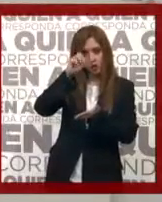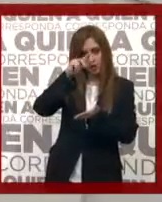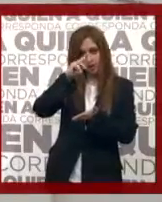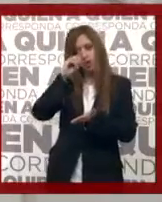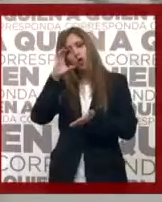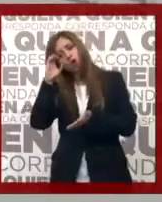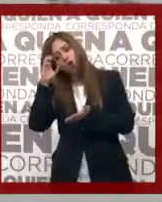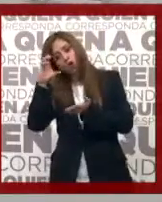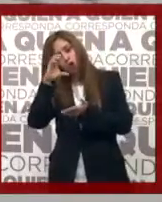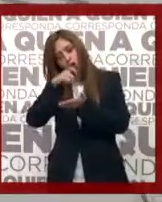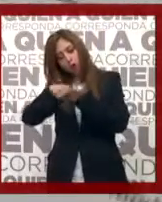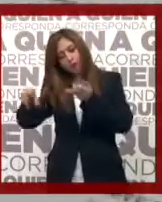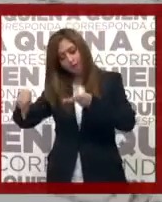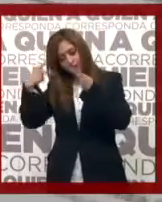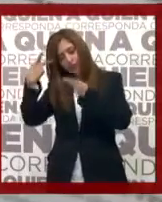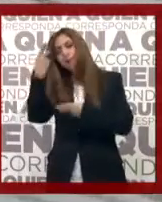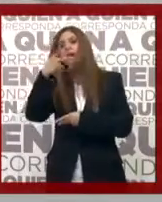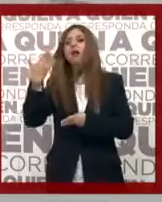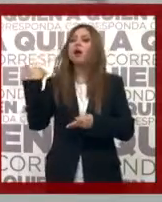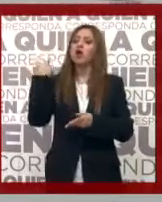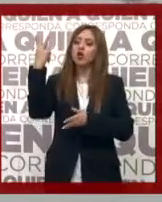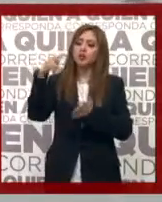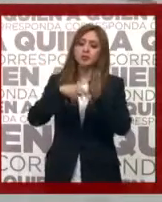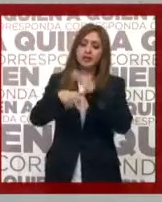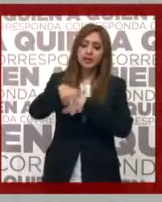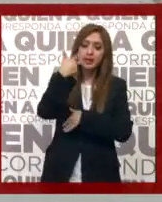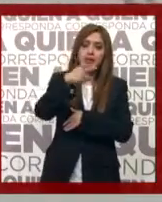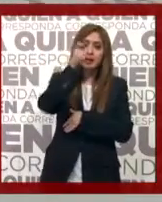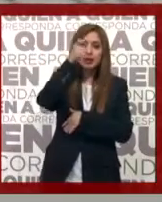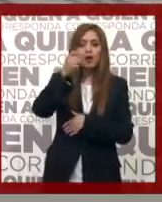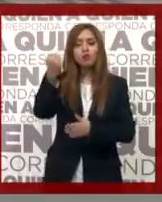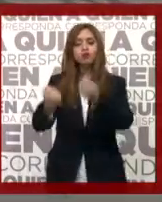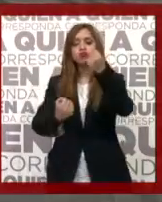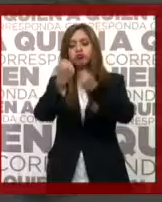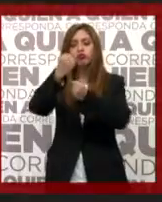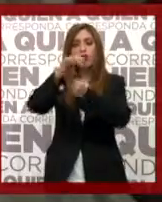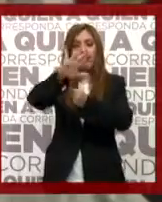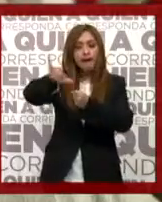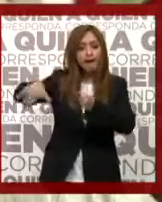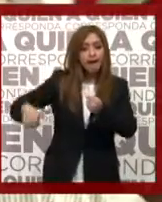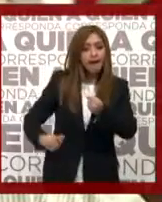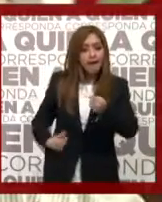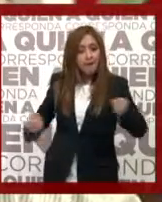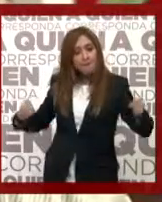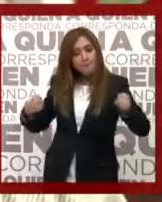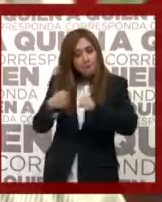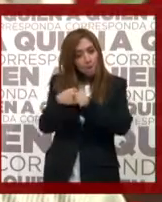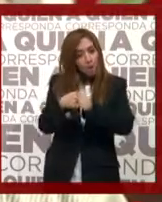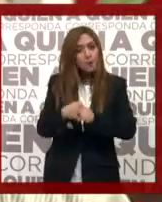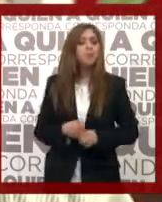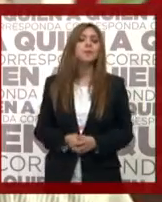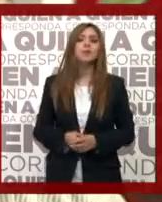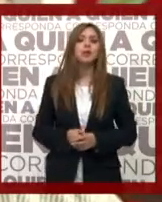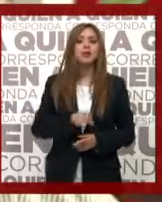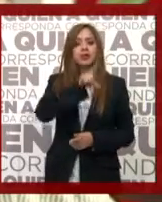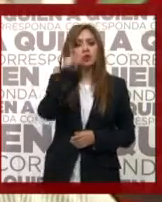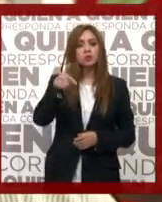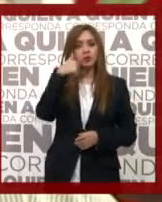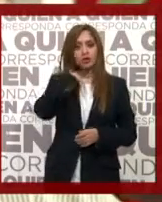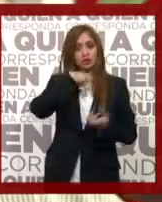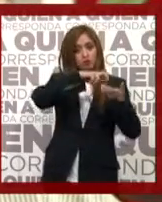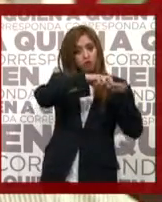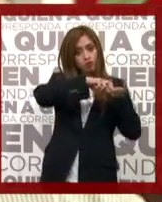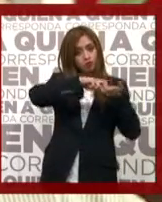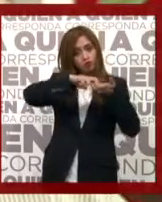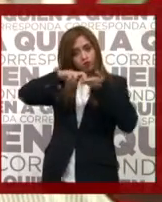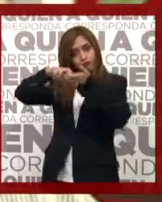en el 2013, Edgar González tuvo un accidente vehicular. Y me mandan el vehículo al corralón y ahí me piden que